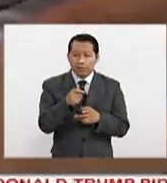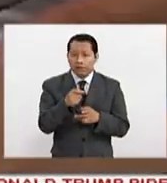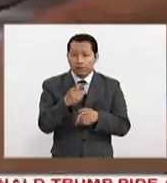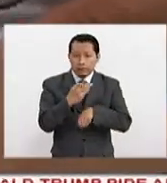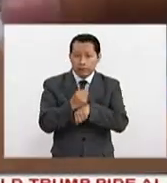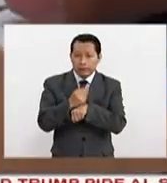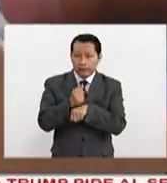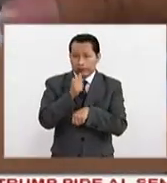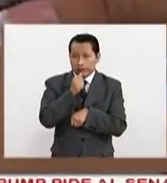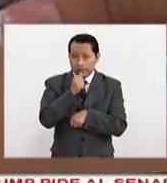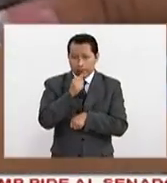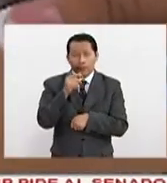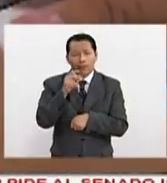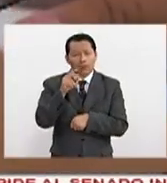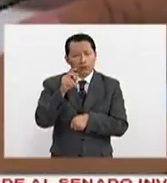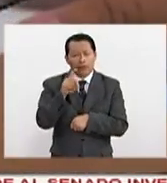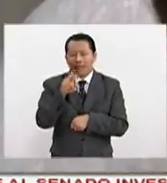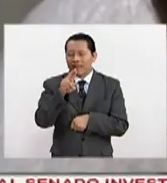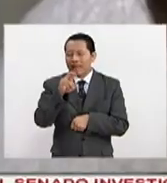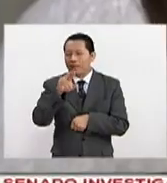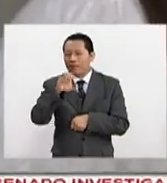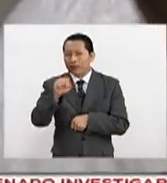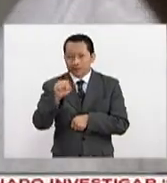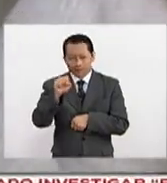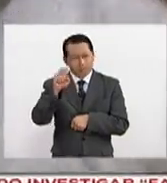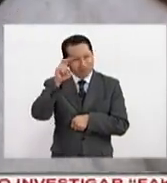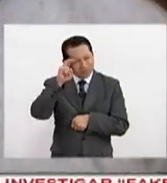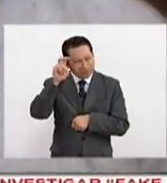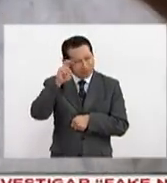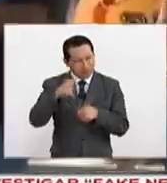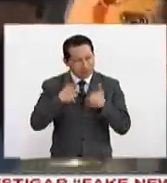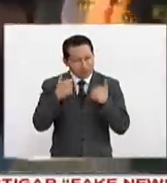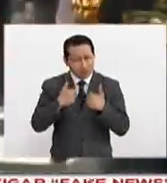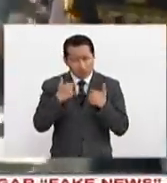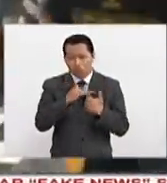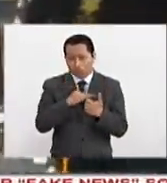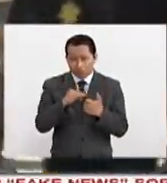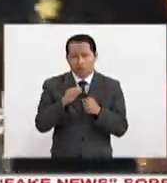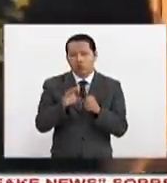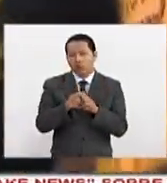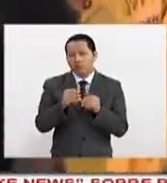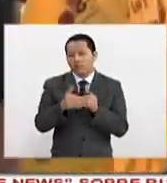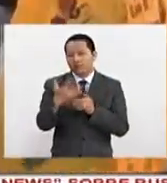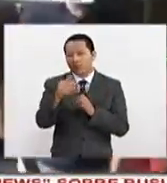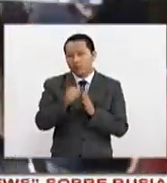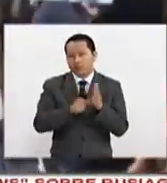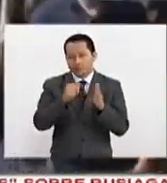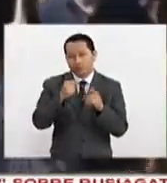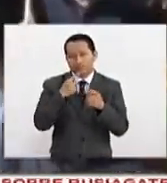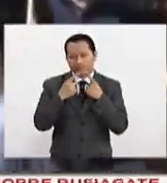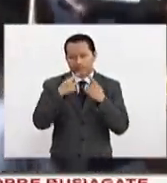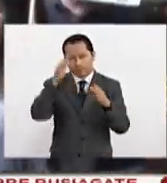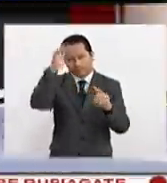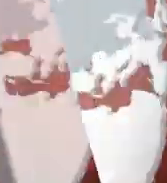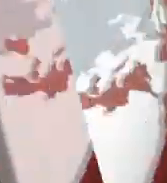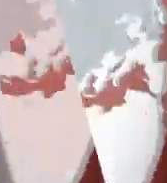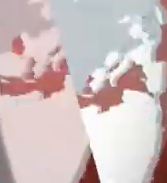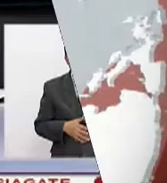para que los Dreamers puedan tener un estatus legal en el país, pero tienen 5 meses para llegar a un acuerdo.